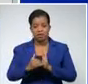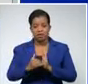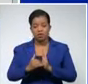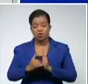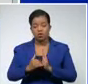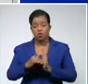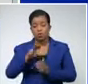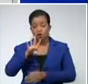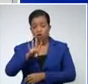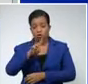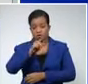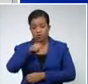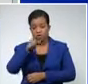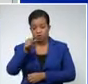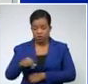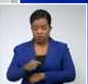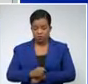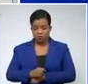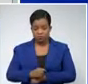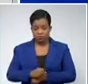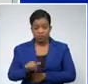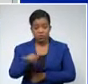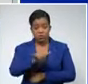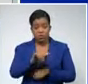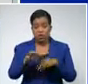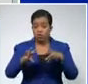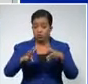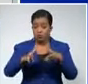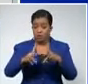también es una cifra superior